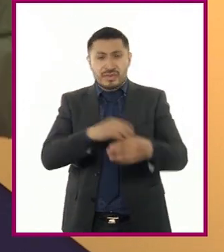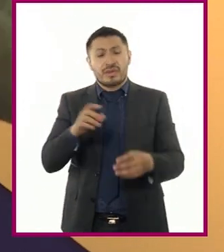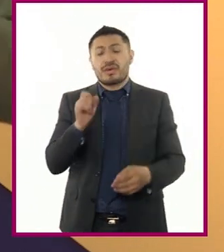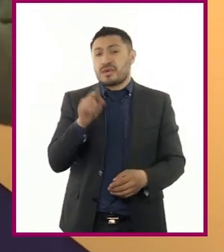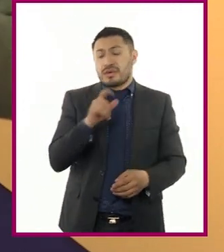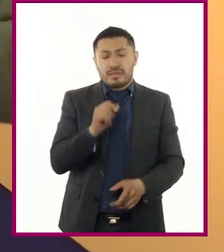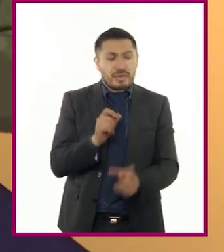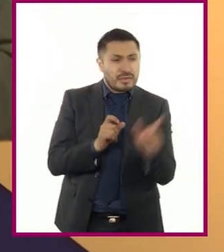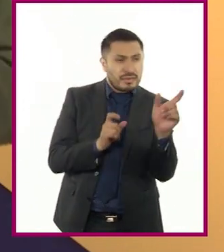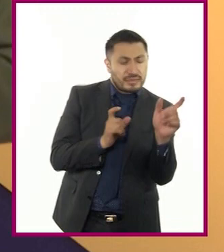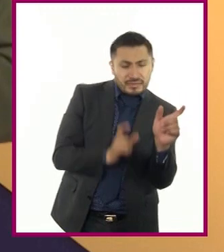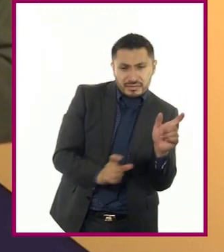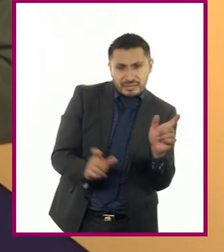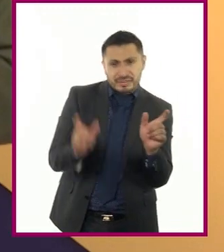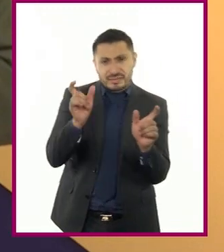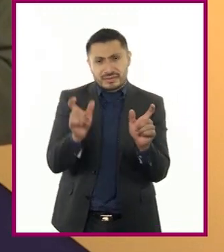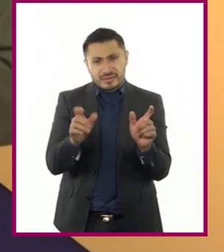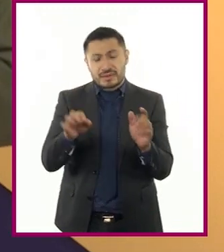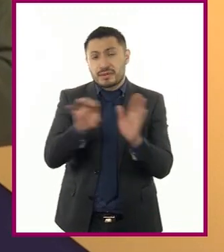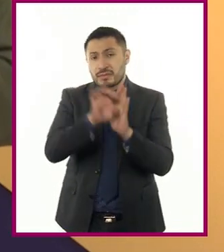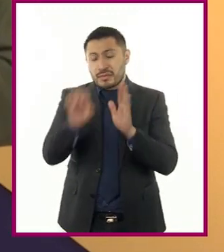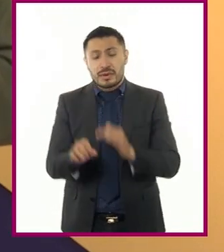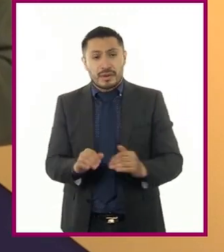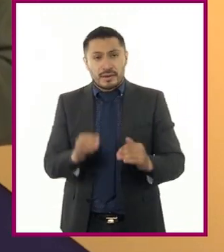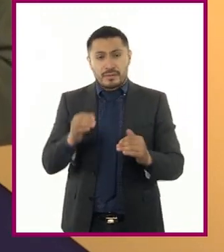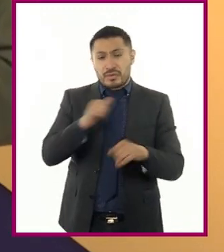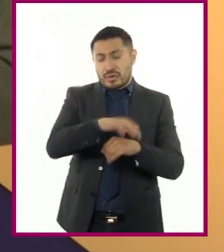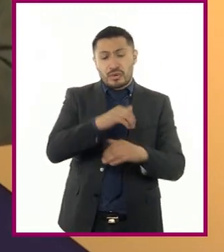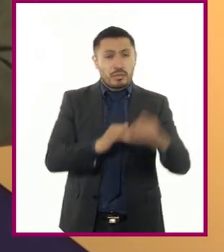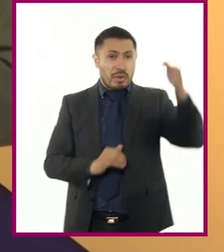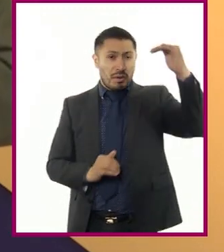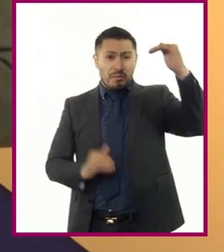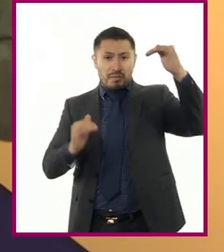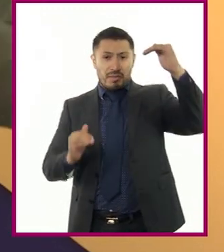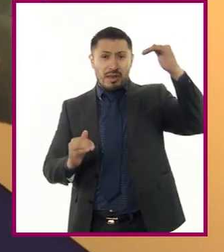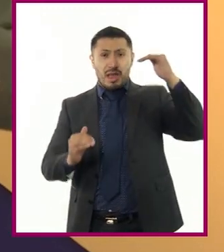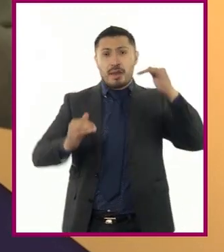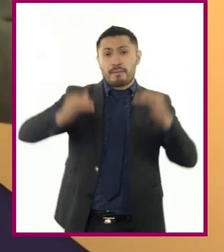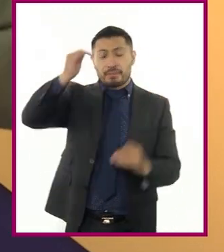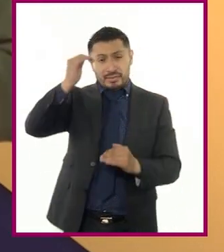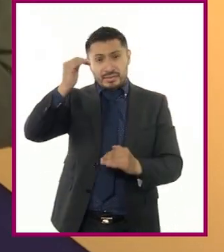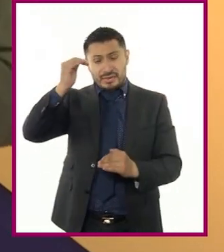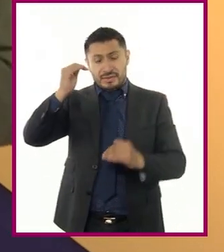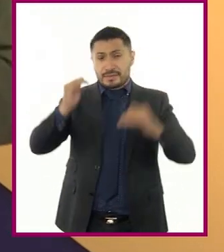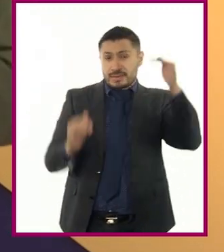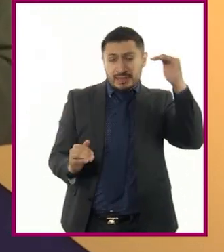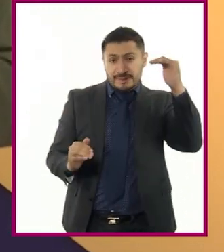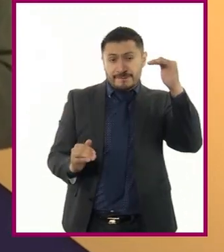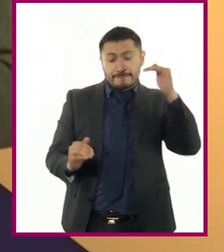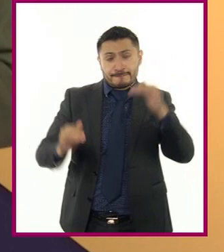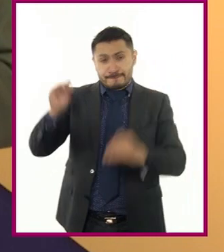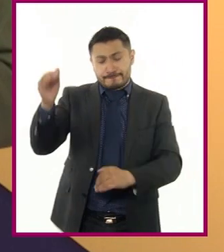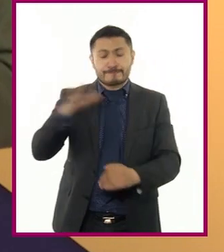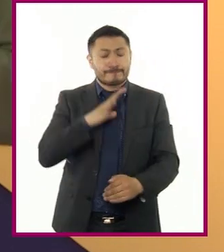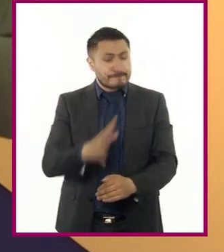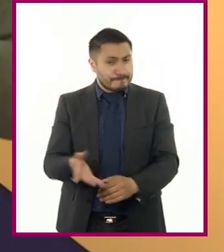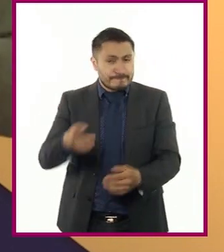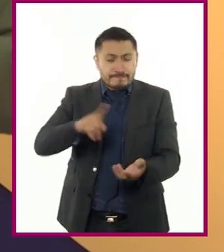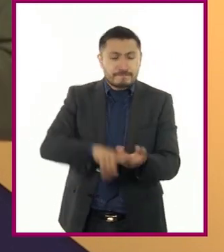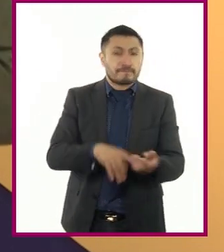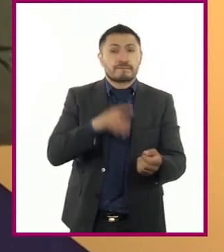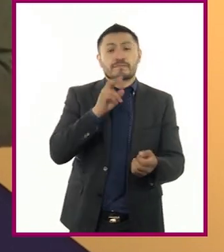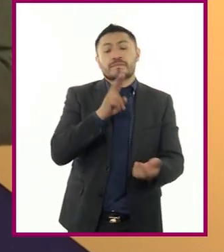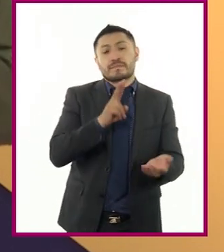proporcionalidad. En el caso de la proporcionalidad inversa, la constante de proporcionalidad está definida por el producto de los